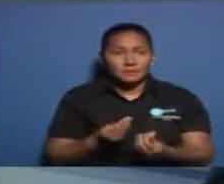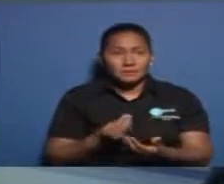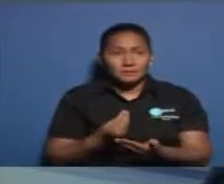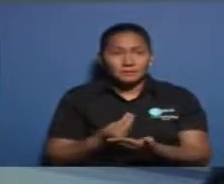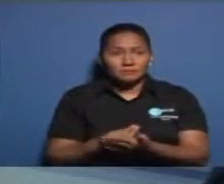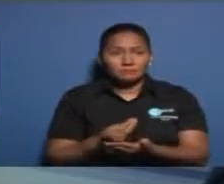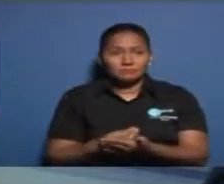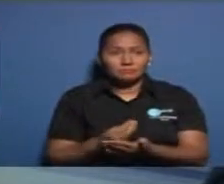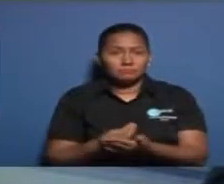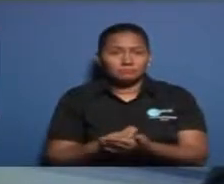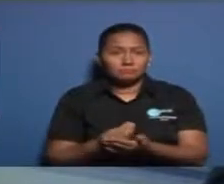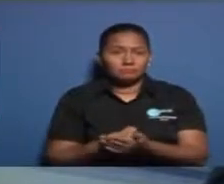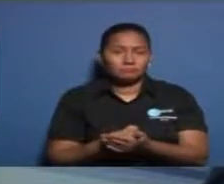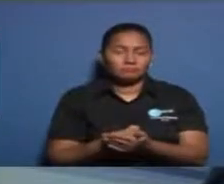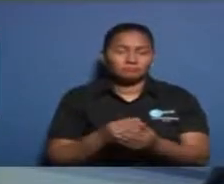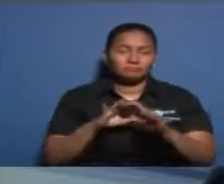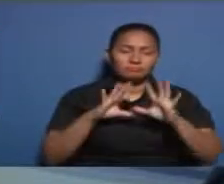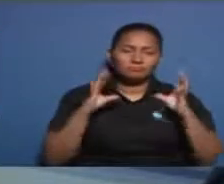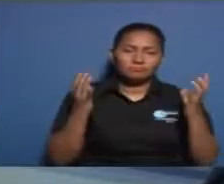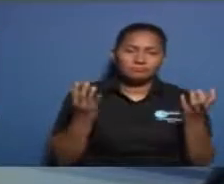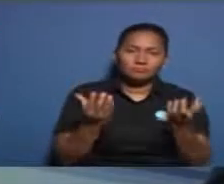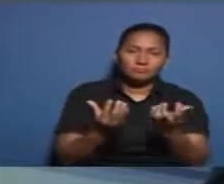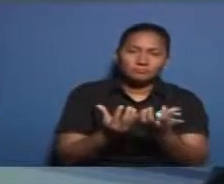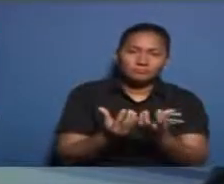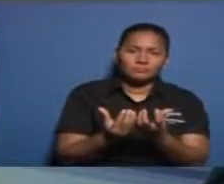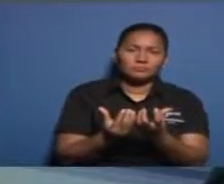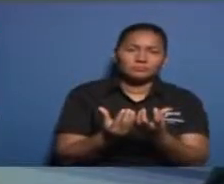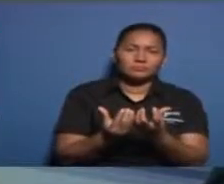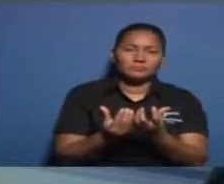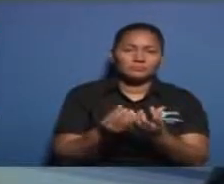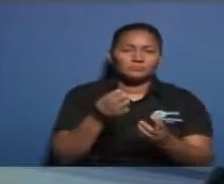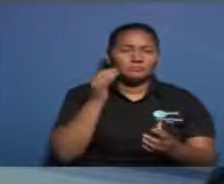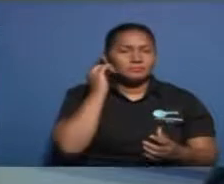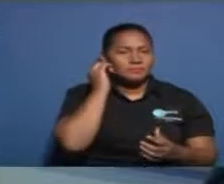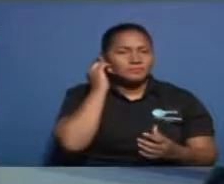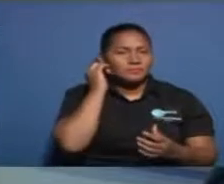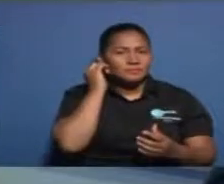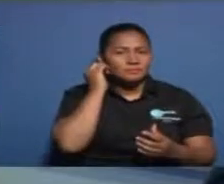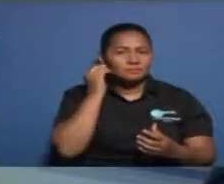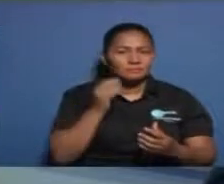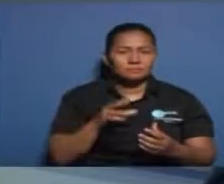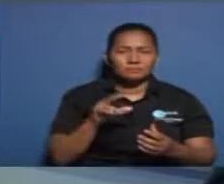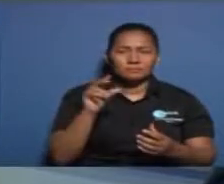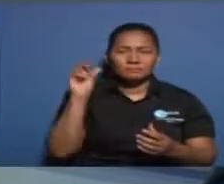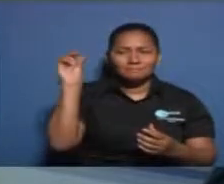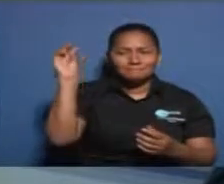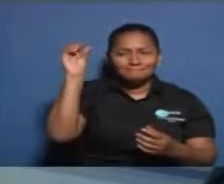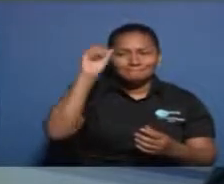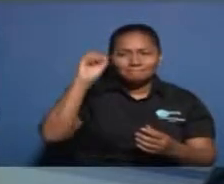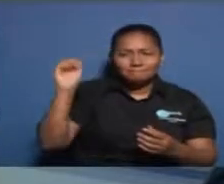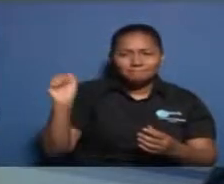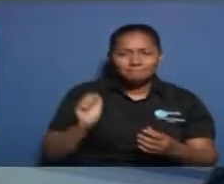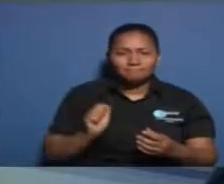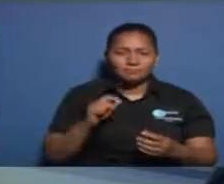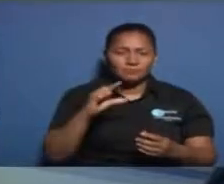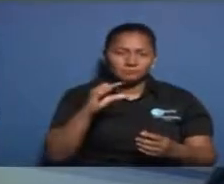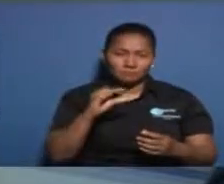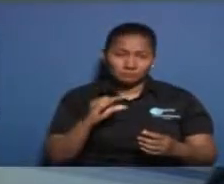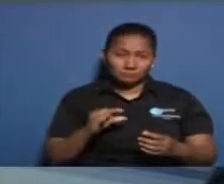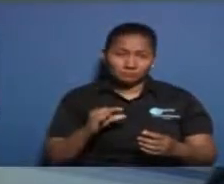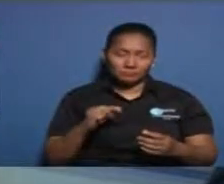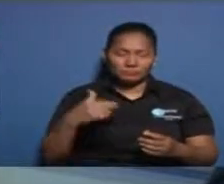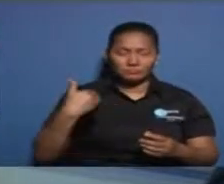mundo que mandaban a mano en la excepción es una fracción del salario masculino el poder